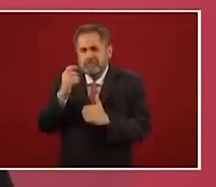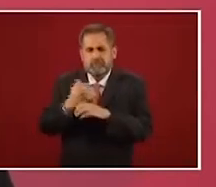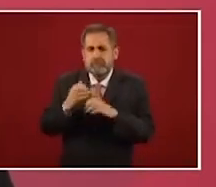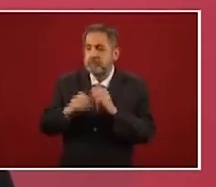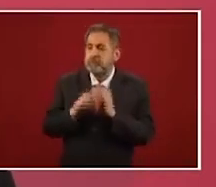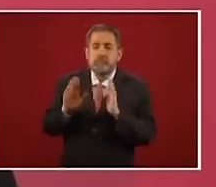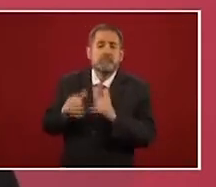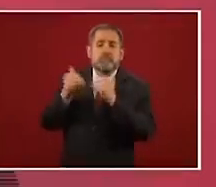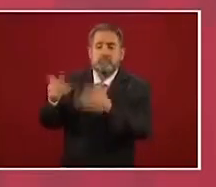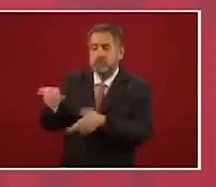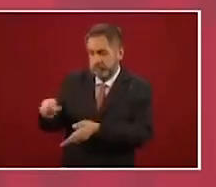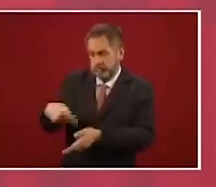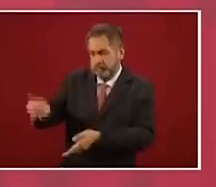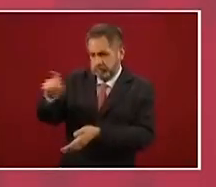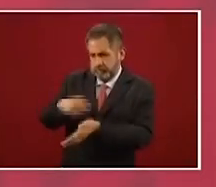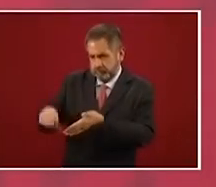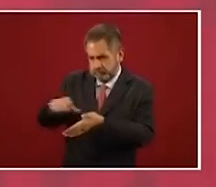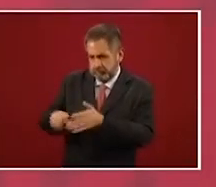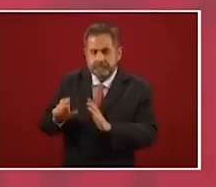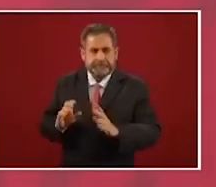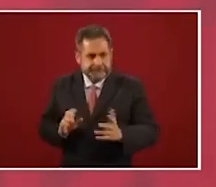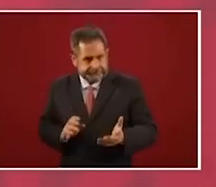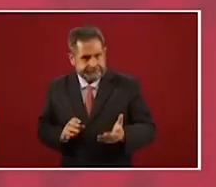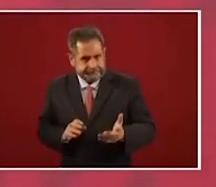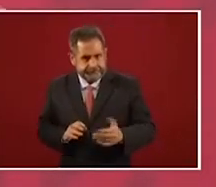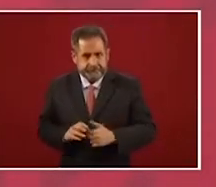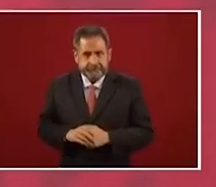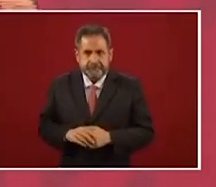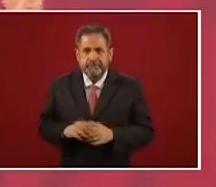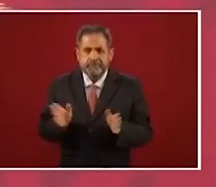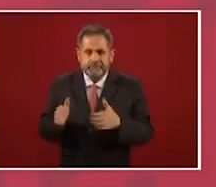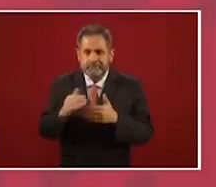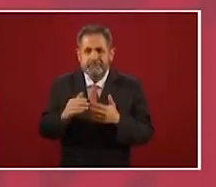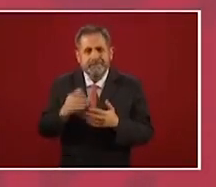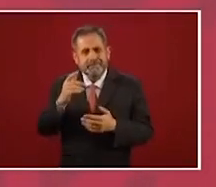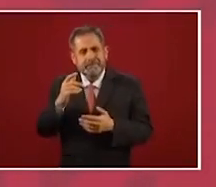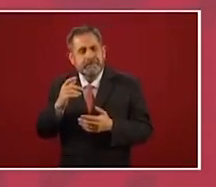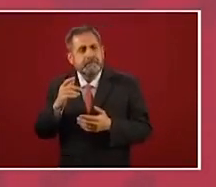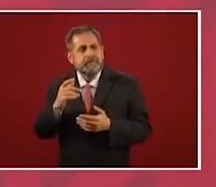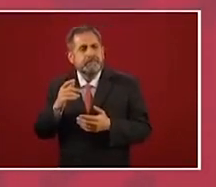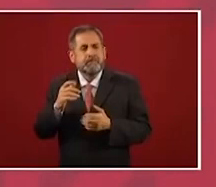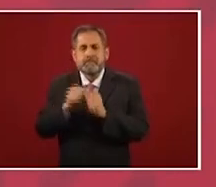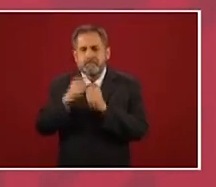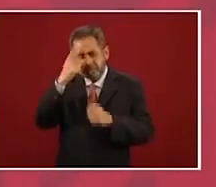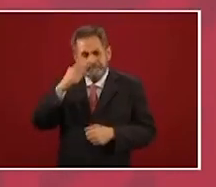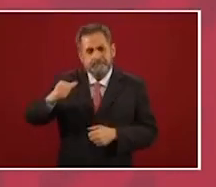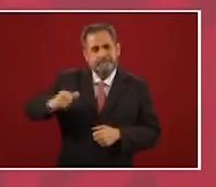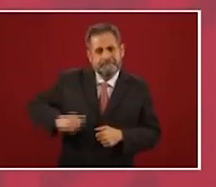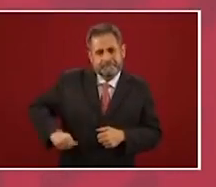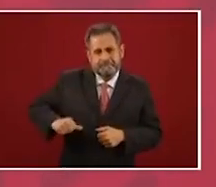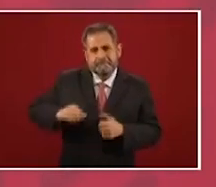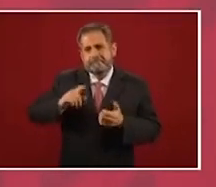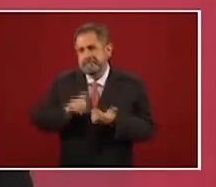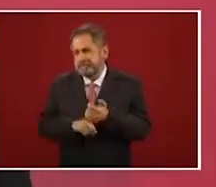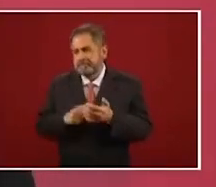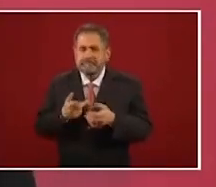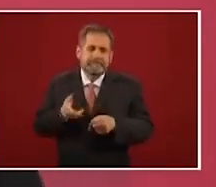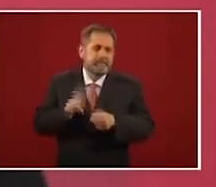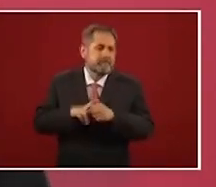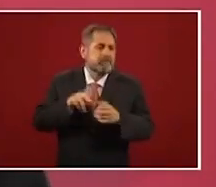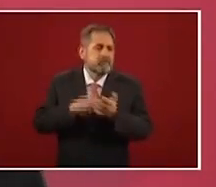tratar a los enfermos, incluyendo los kits de cirugía, tanto hospitalaria como